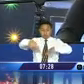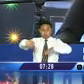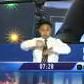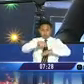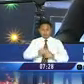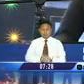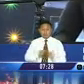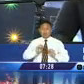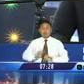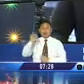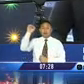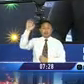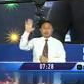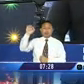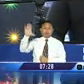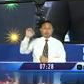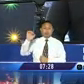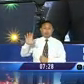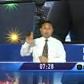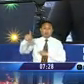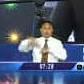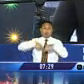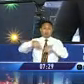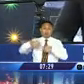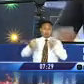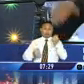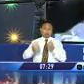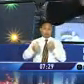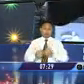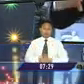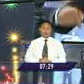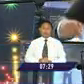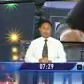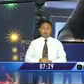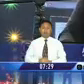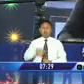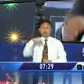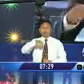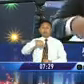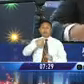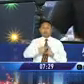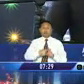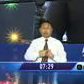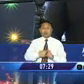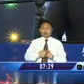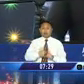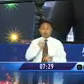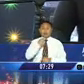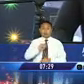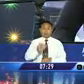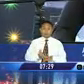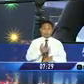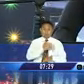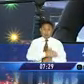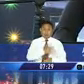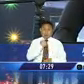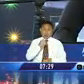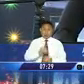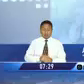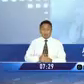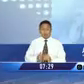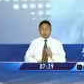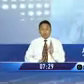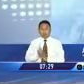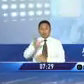de semaforización peatonal y vehicular que desde este mes incluye, como lo anunciamos, la vía a la